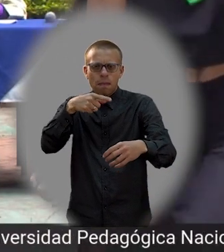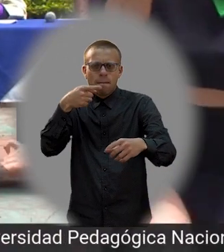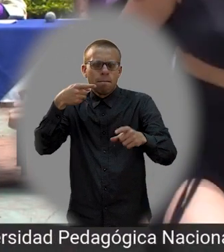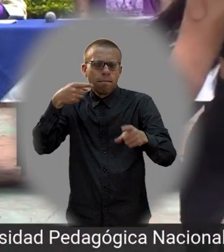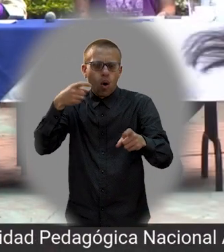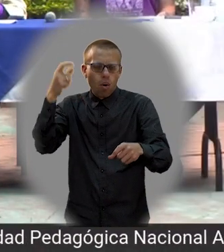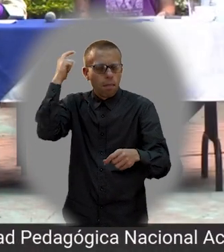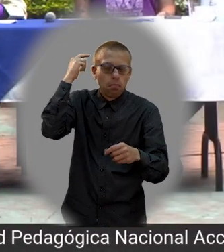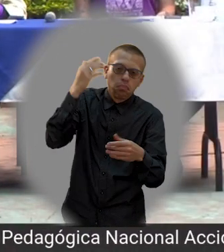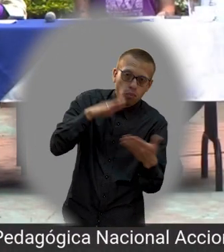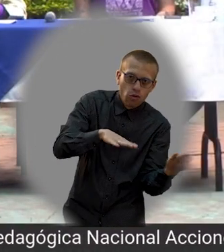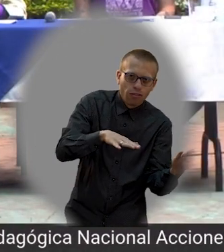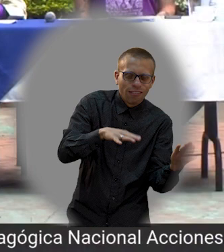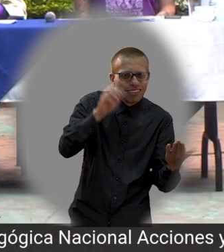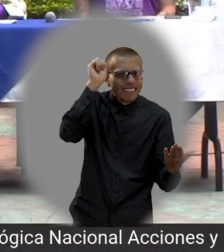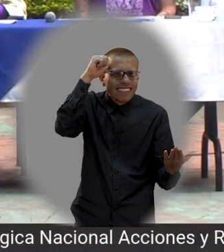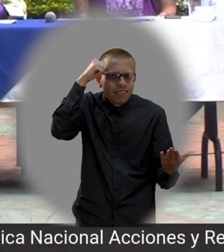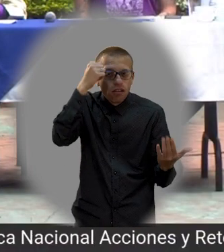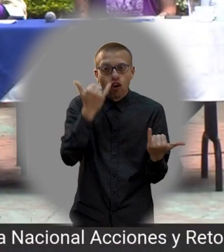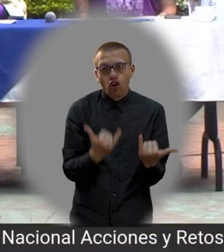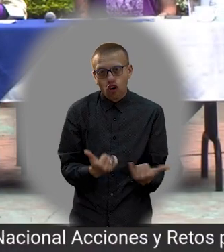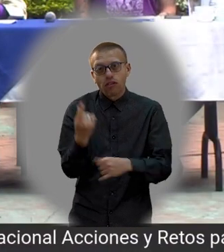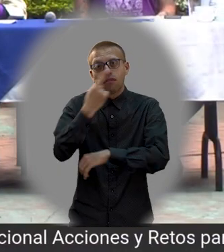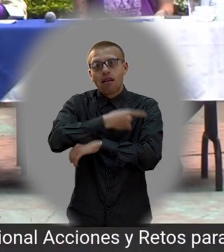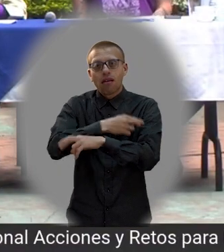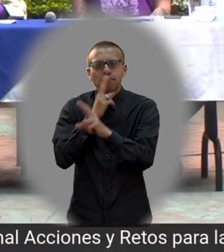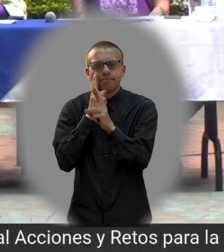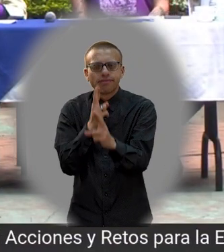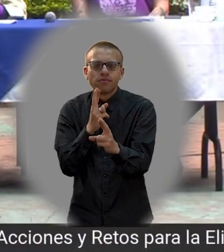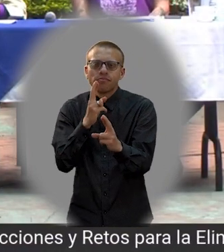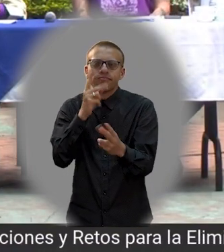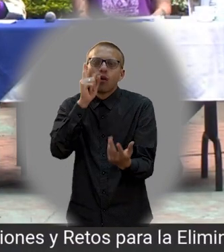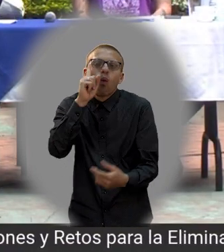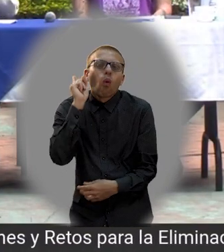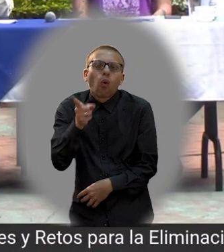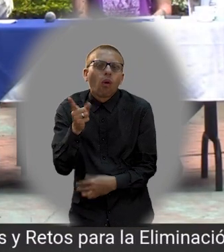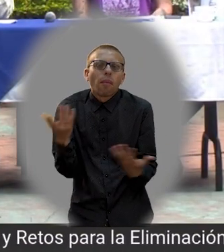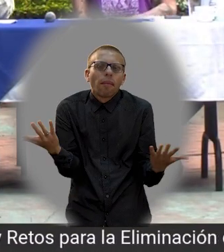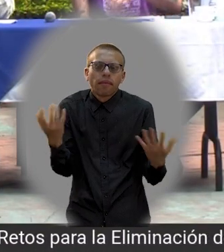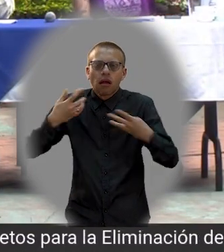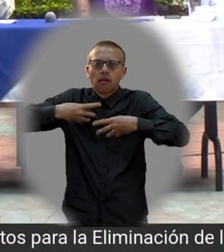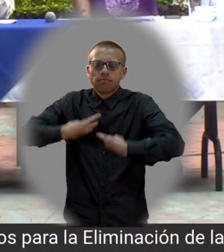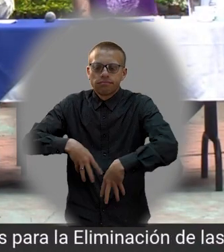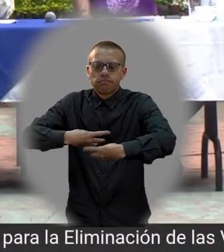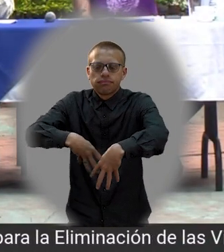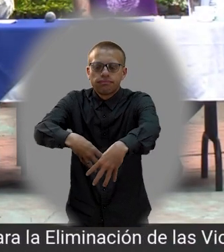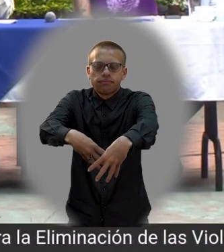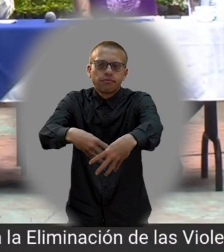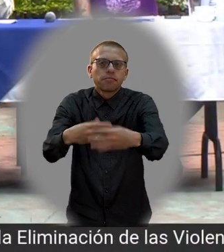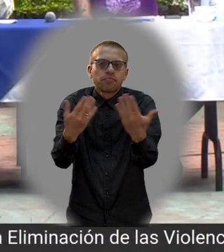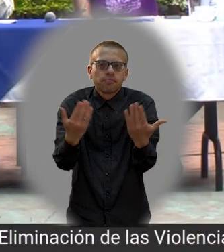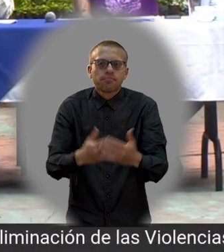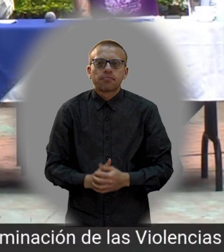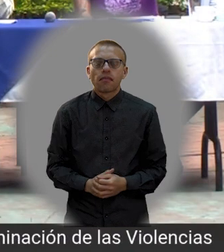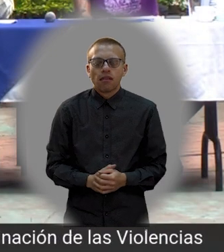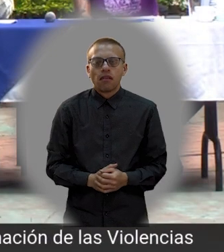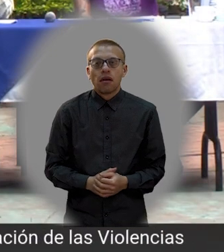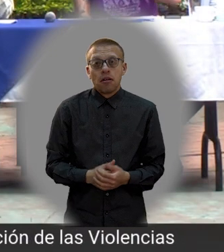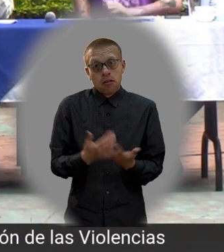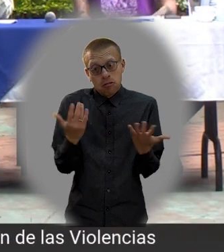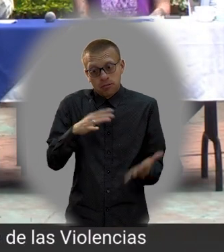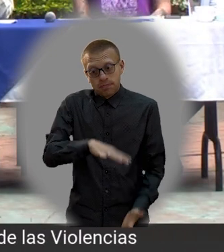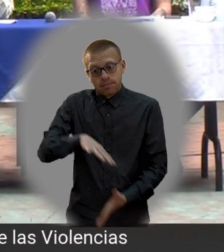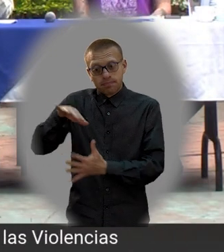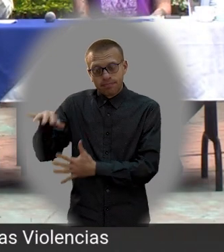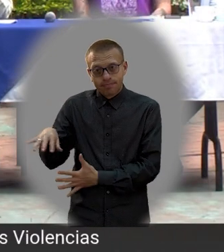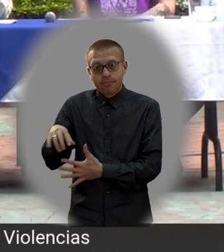estallido social. Y además, pues yo debo mencionar aquí que esta semana, en